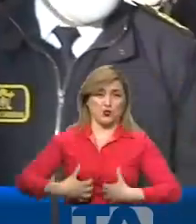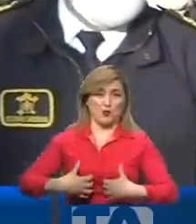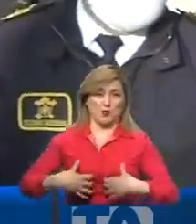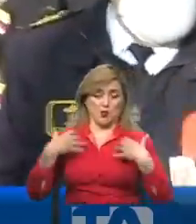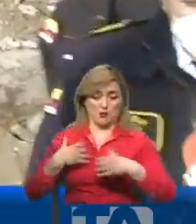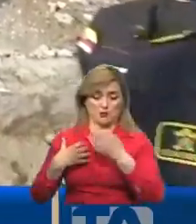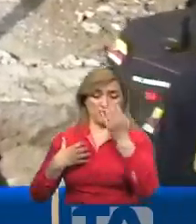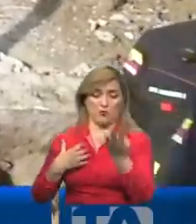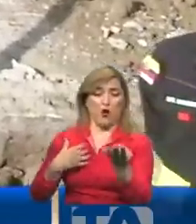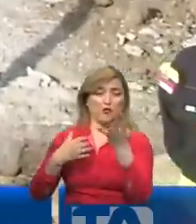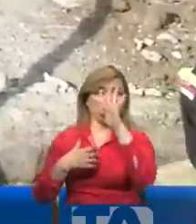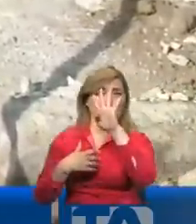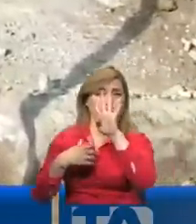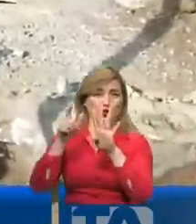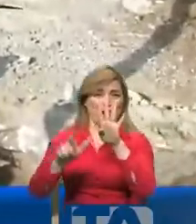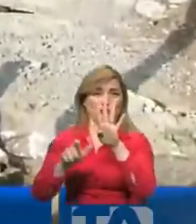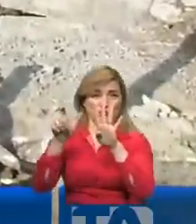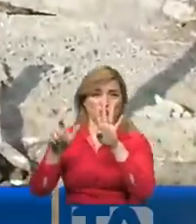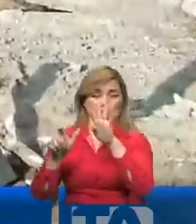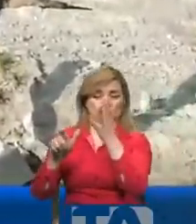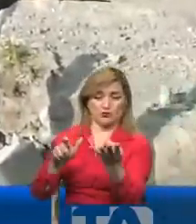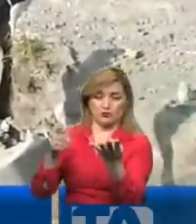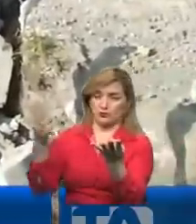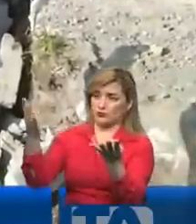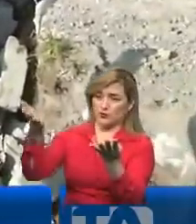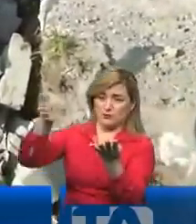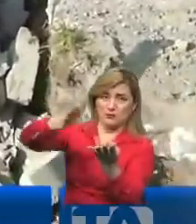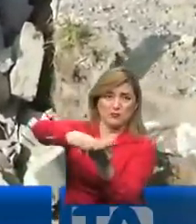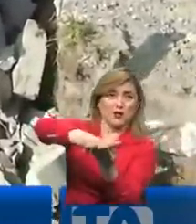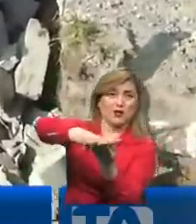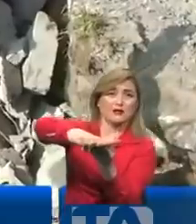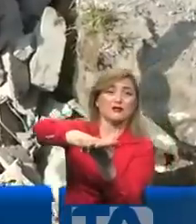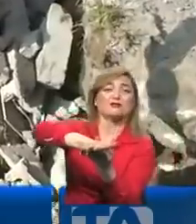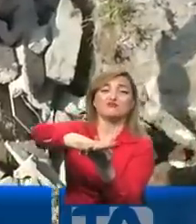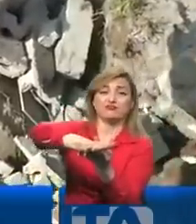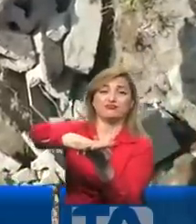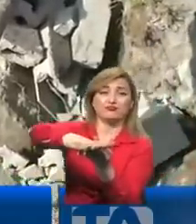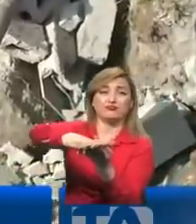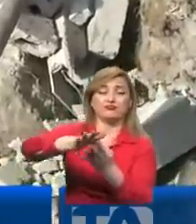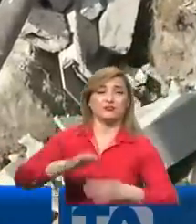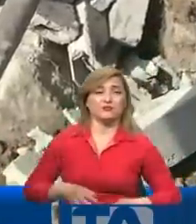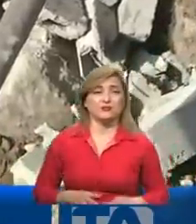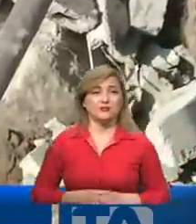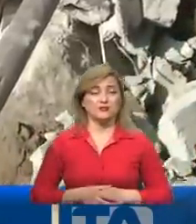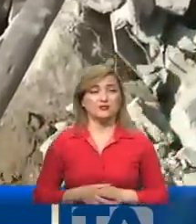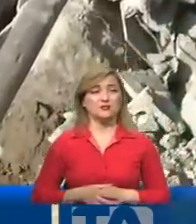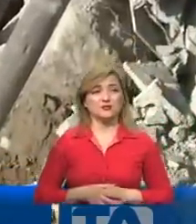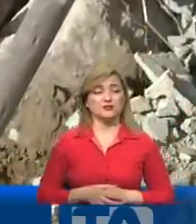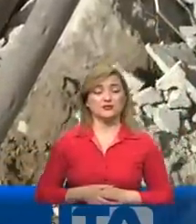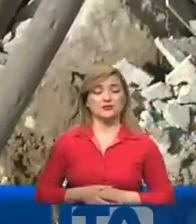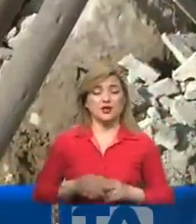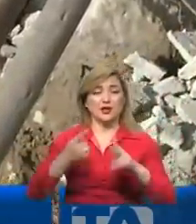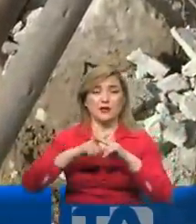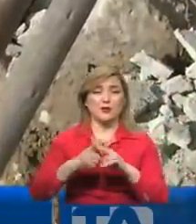este colapso. Así es, nosotros encontramos los cuerpos totalmente debajo de las placas de concreto, lo que nos obligó a utilizar